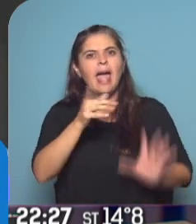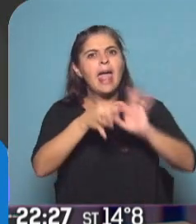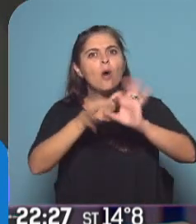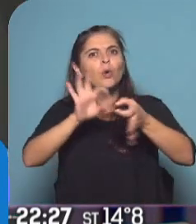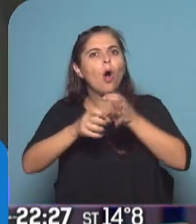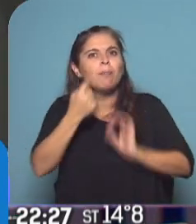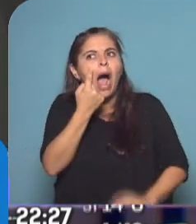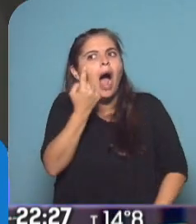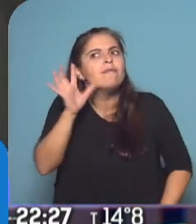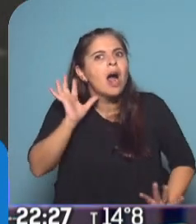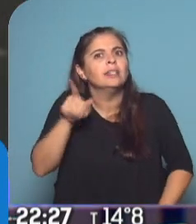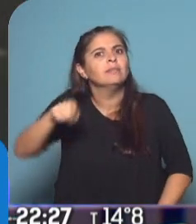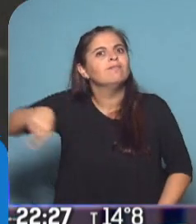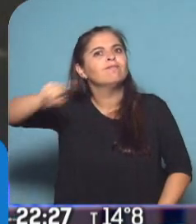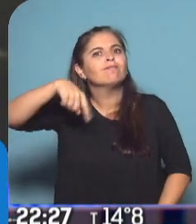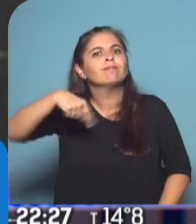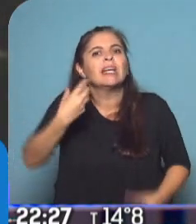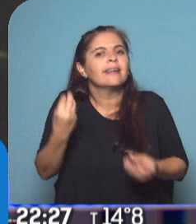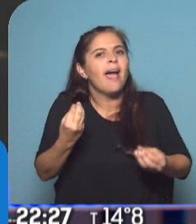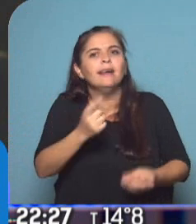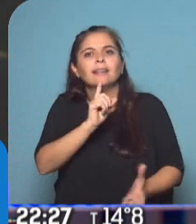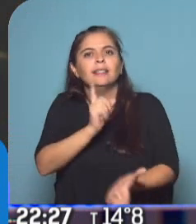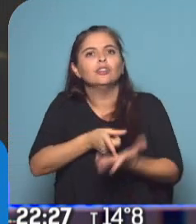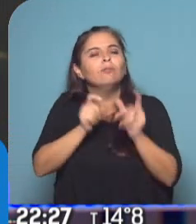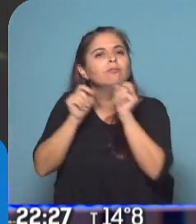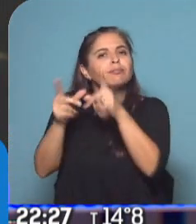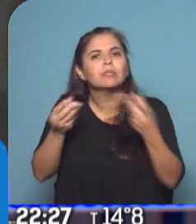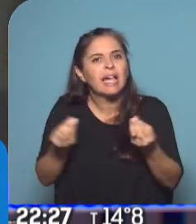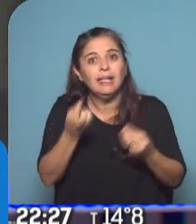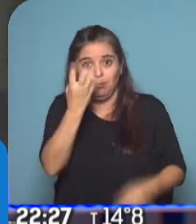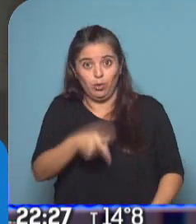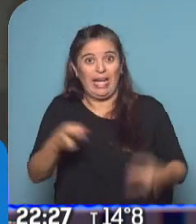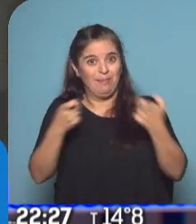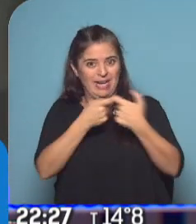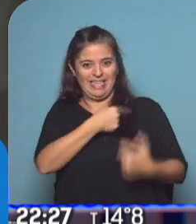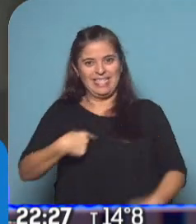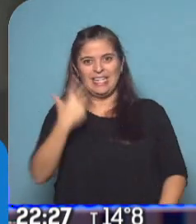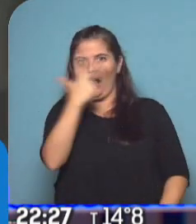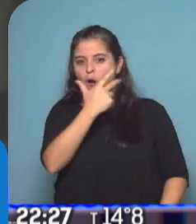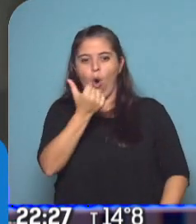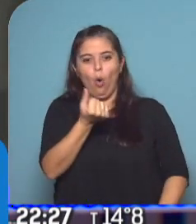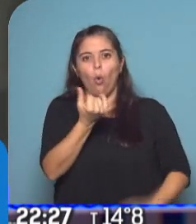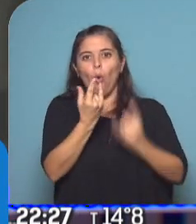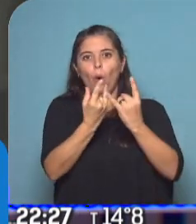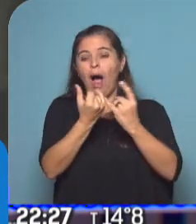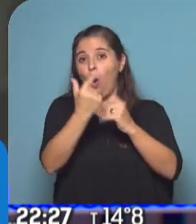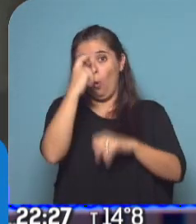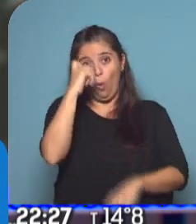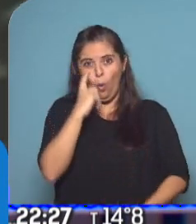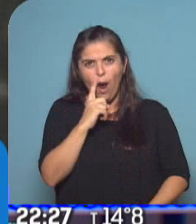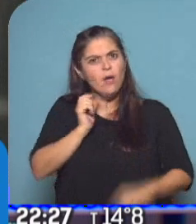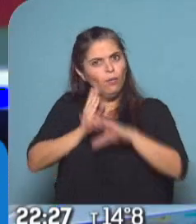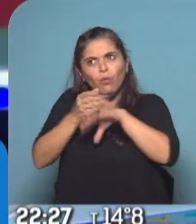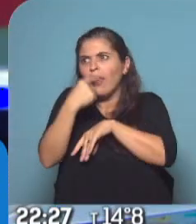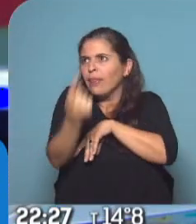hace porque huawei ha ido a decirles miren que le puede pasar a cualquier compañía de ustedes de la unión